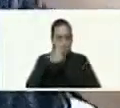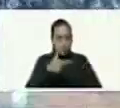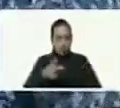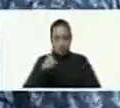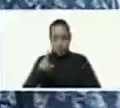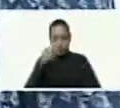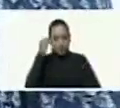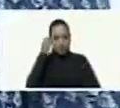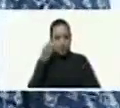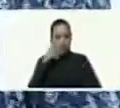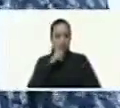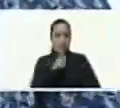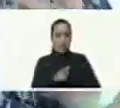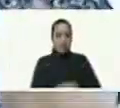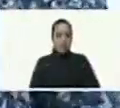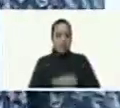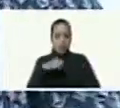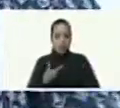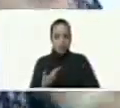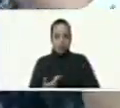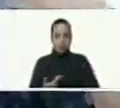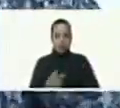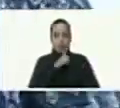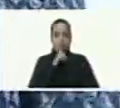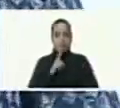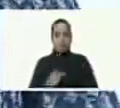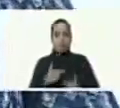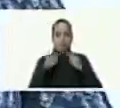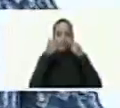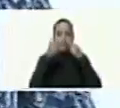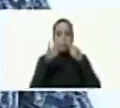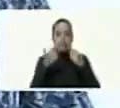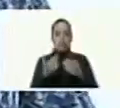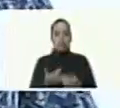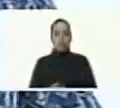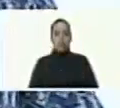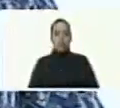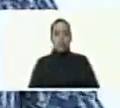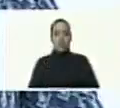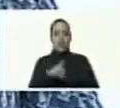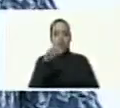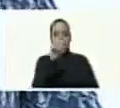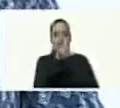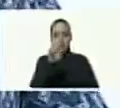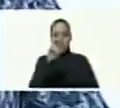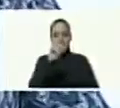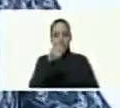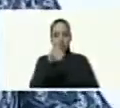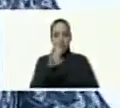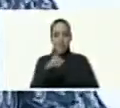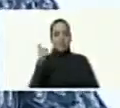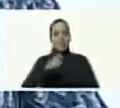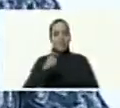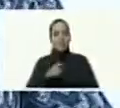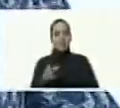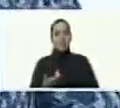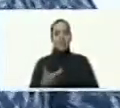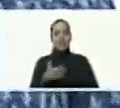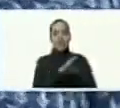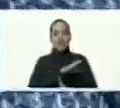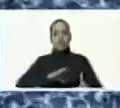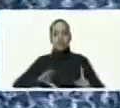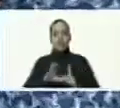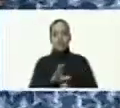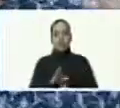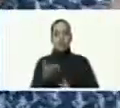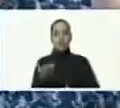poner en alto el nombre Allende, que hoy día es tan necesario para las luchas populares, ciudadanas, sociales que se están dando